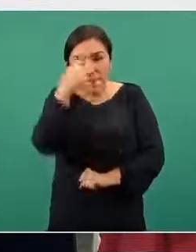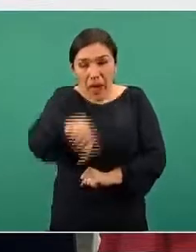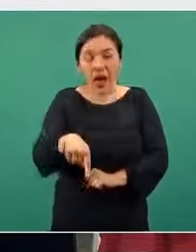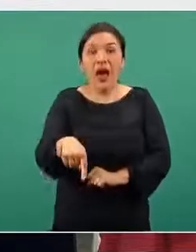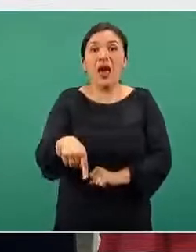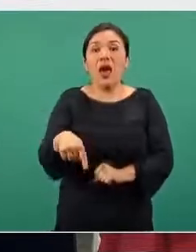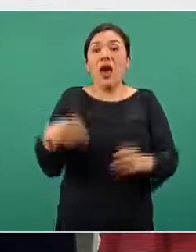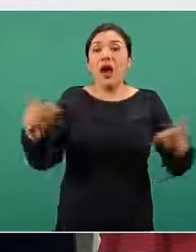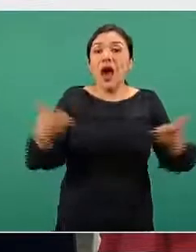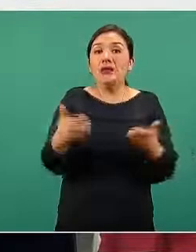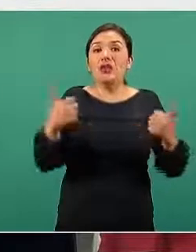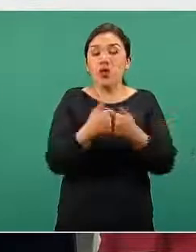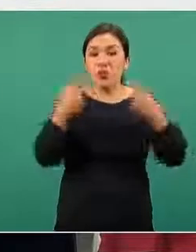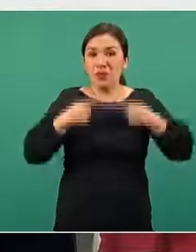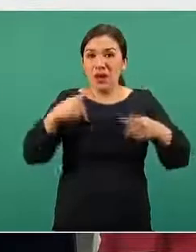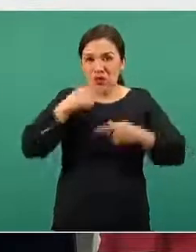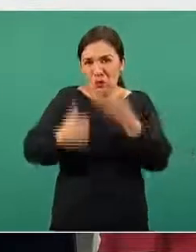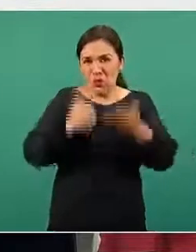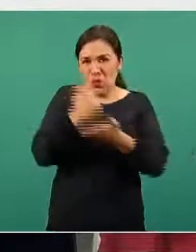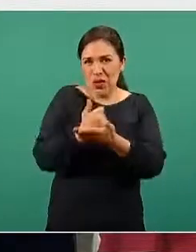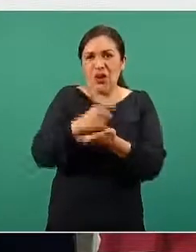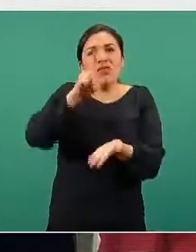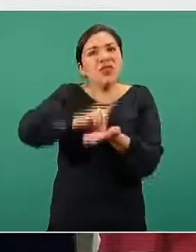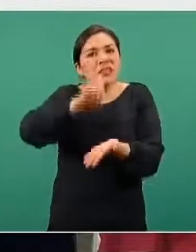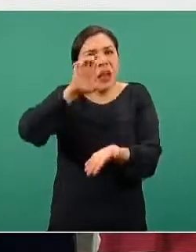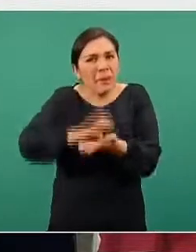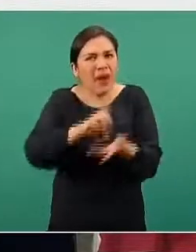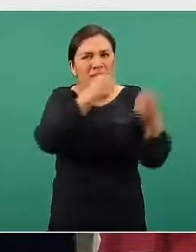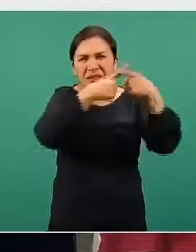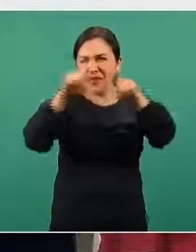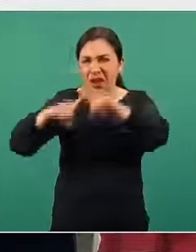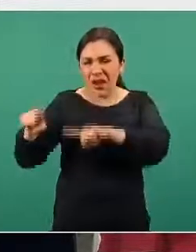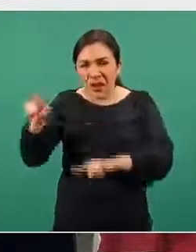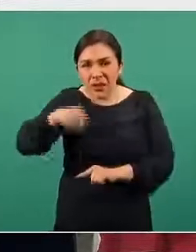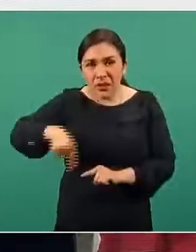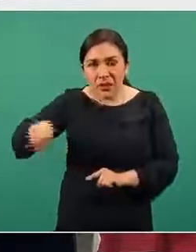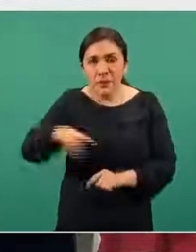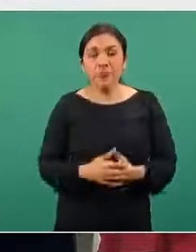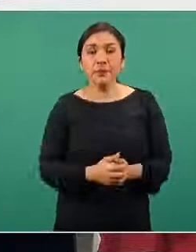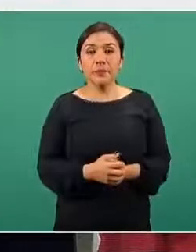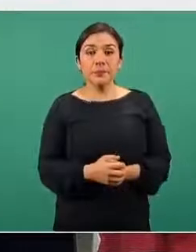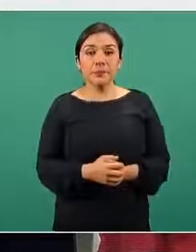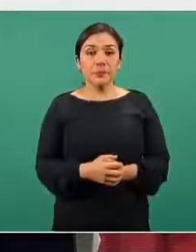nuestros conciudadanos con discapacidades diferentes.